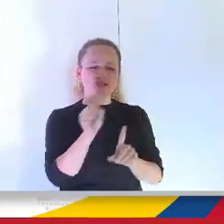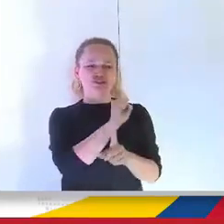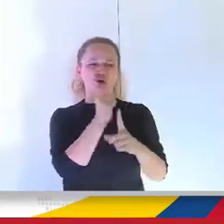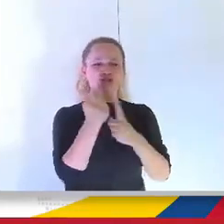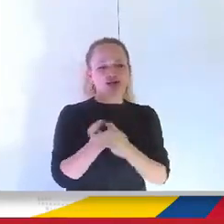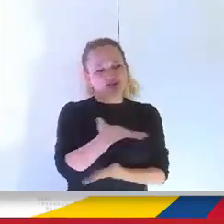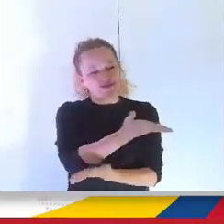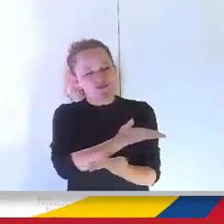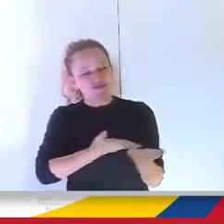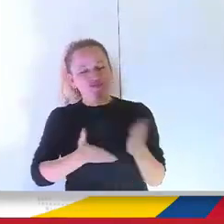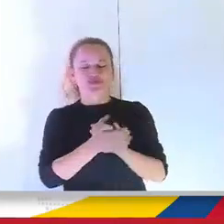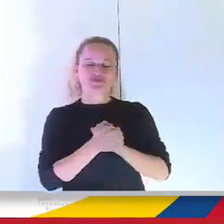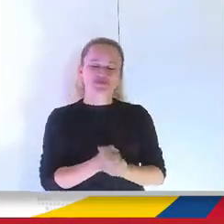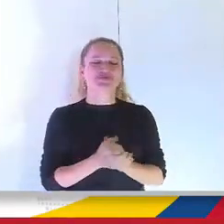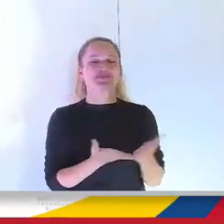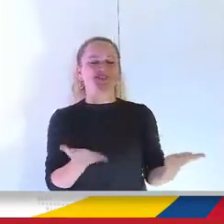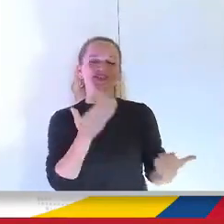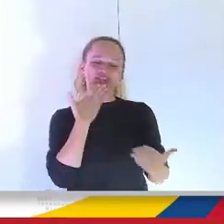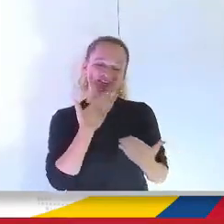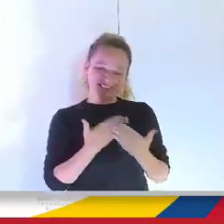ustedes.